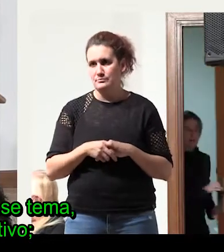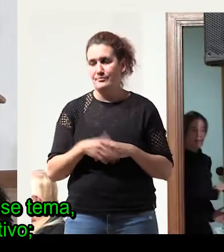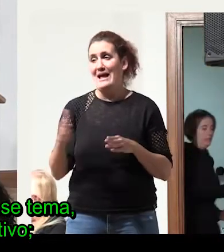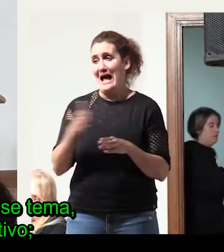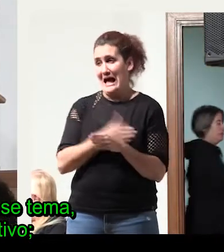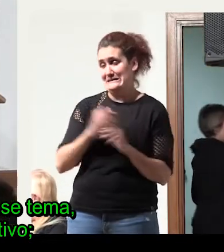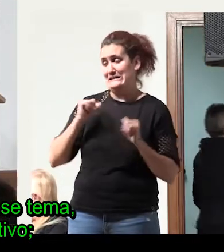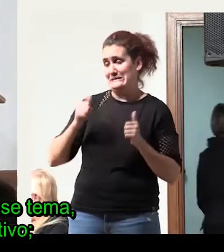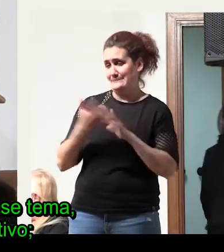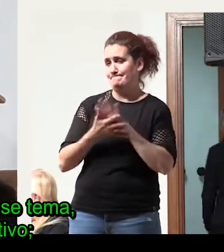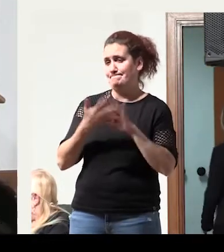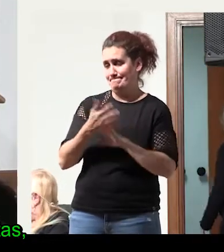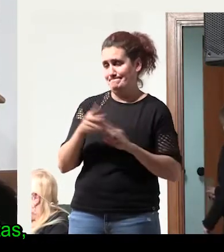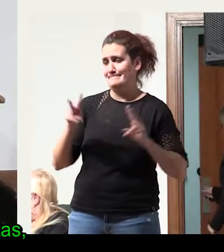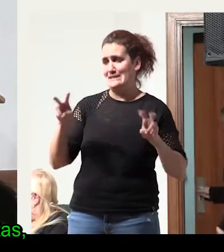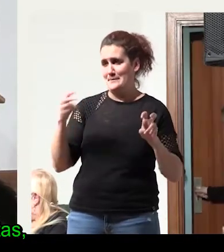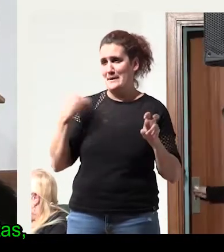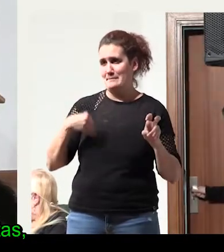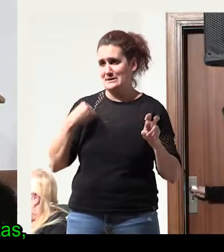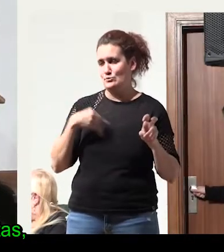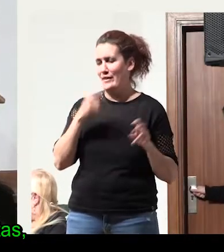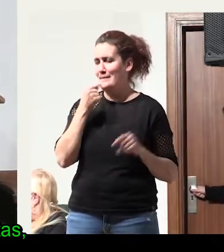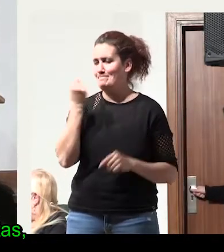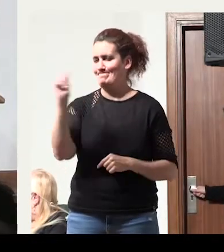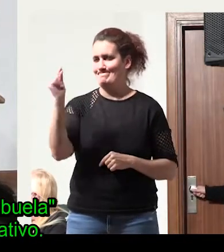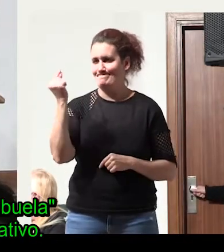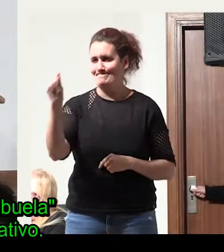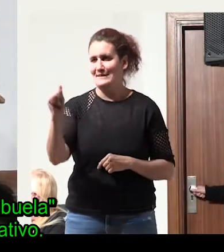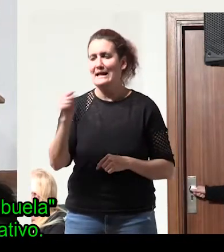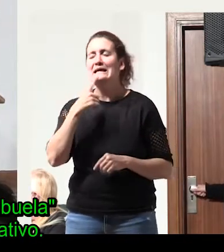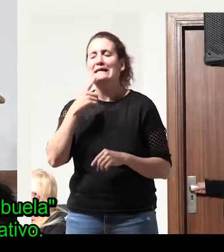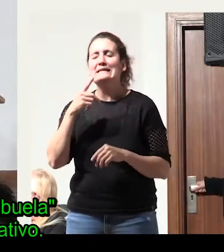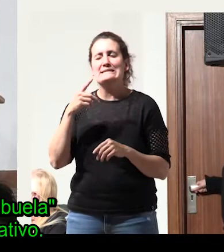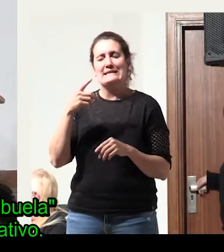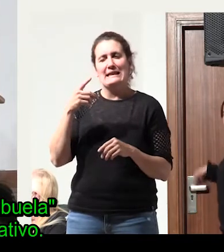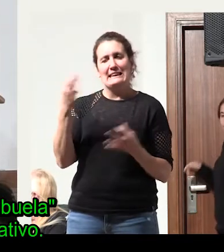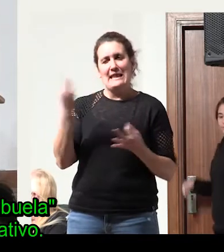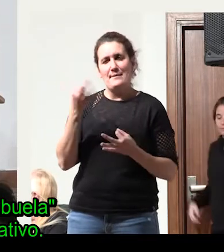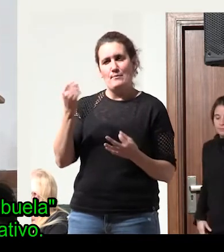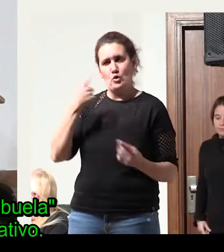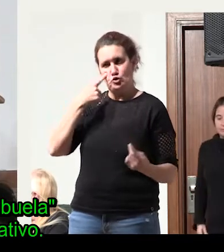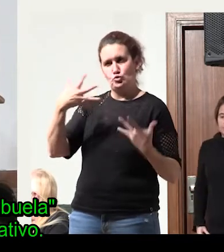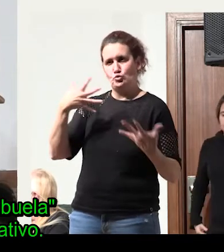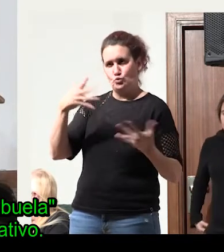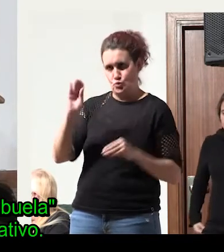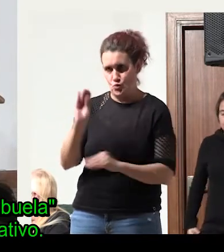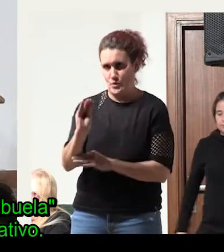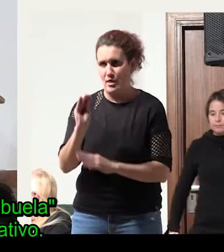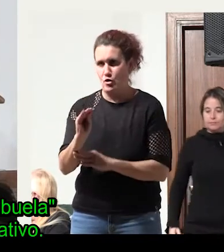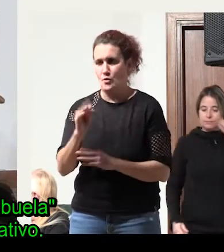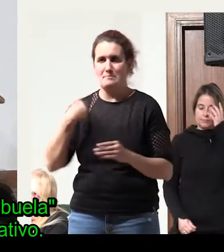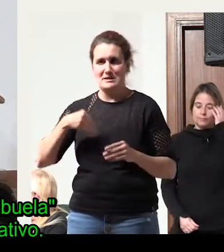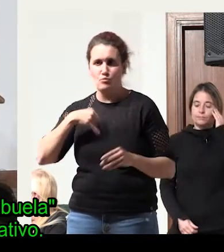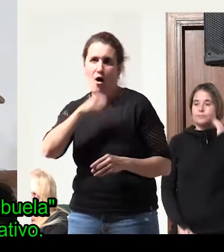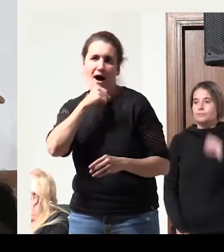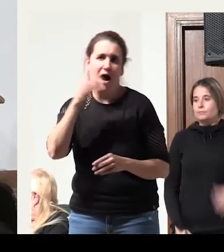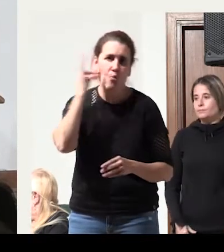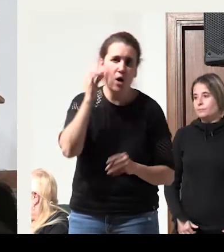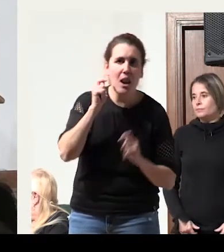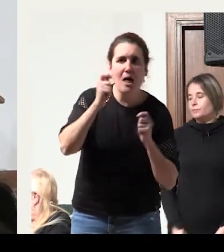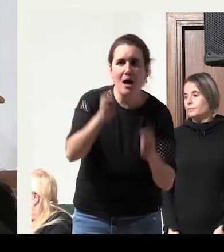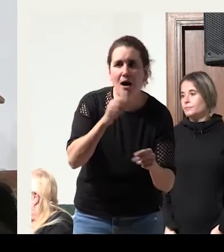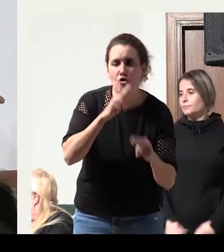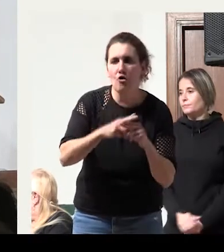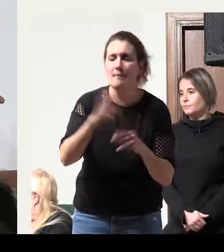que si es un término peyorativo. Tendremos que estar muy alertas, ¿no? Y lo mismo que eso cuando te llaman abuela o cuando te llaman vieja, peyorativo, igual